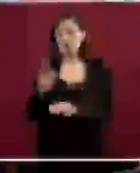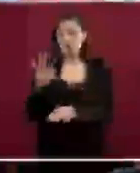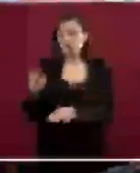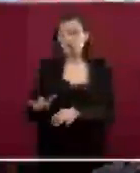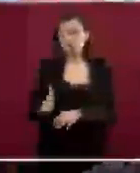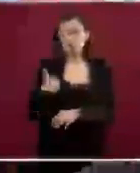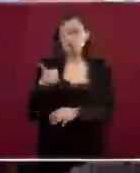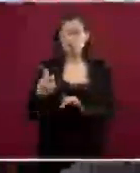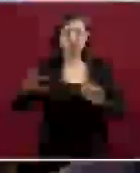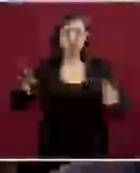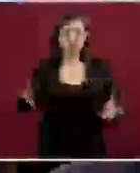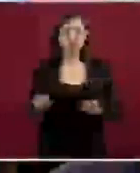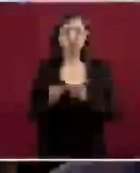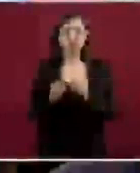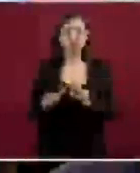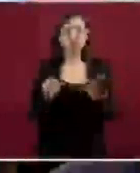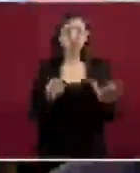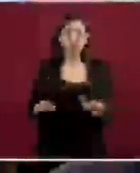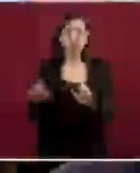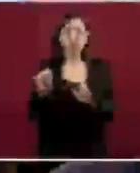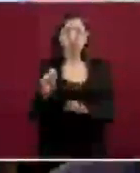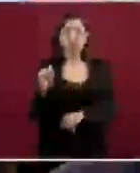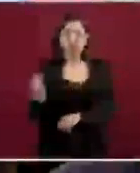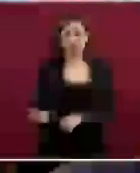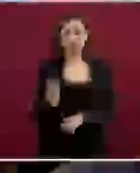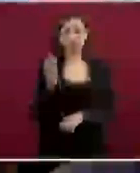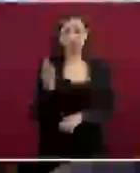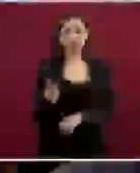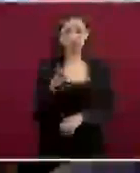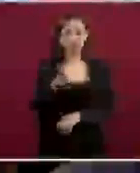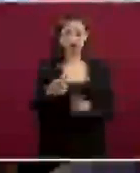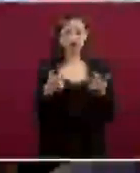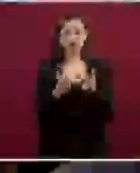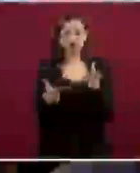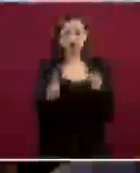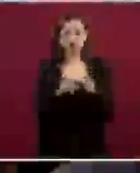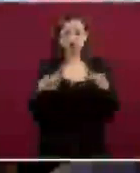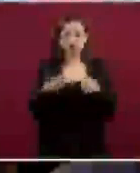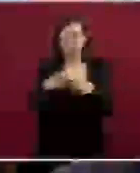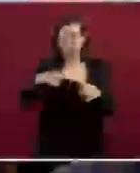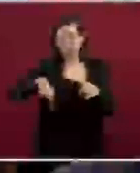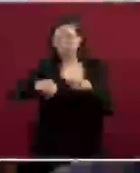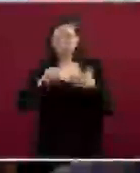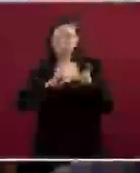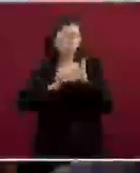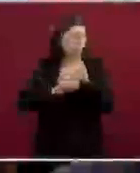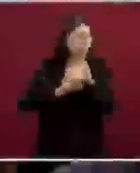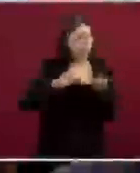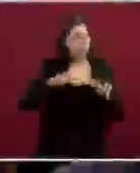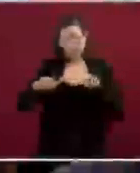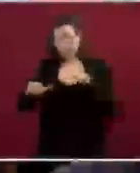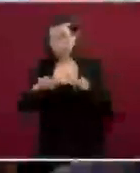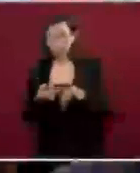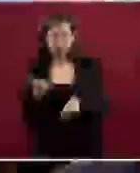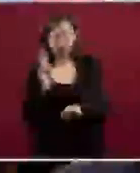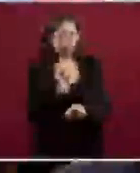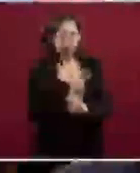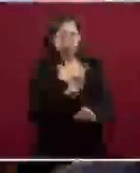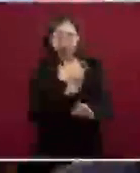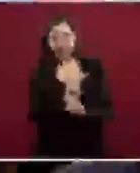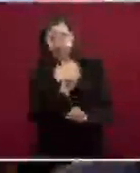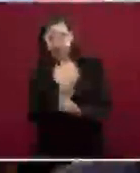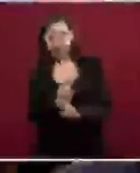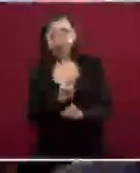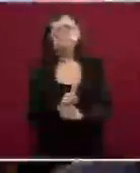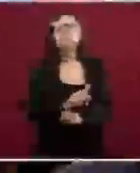total 600 s 63 entonces este es el grupo que que planea el que vigila el que hace la vigilancia del objetivo